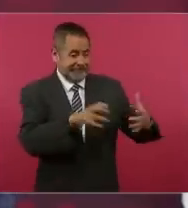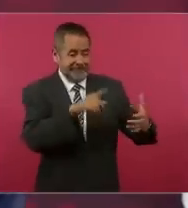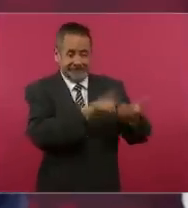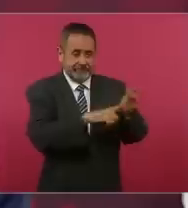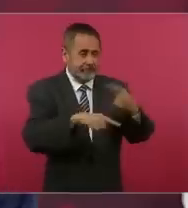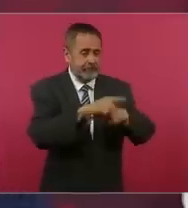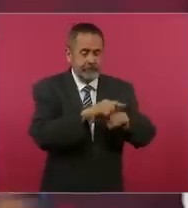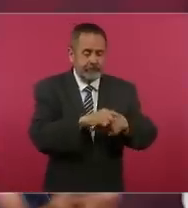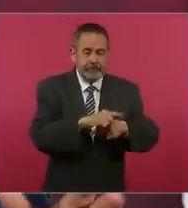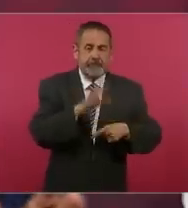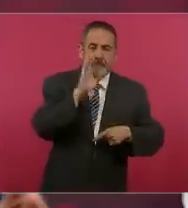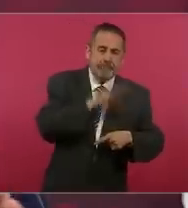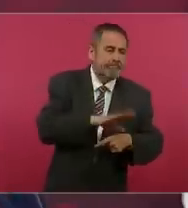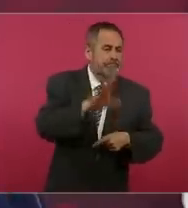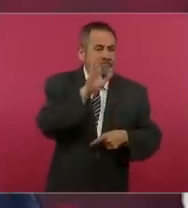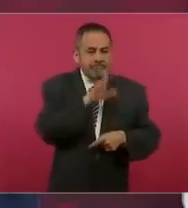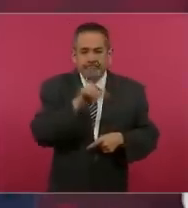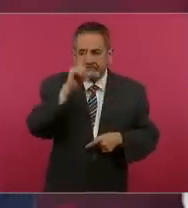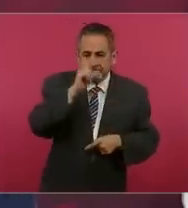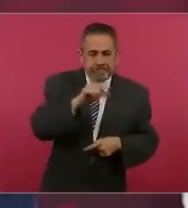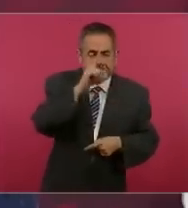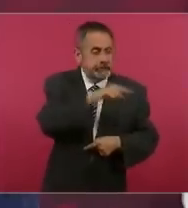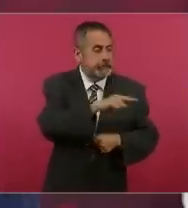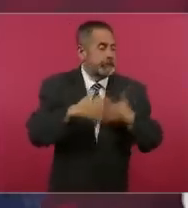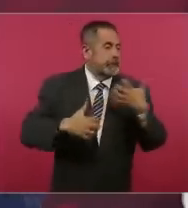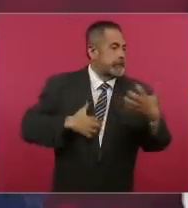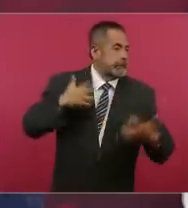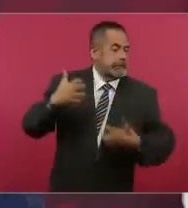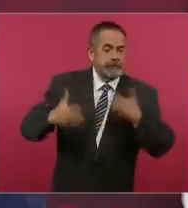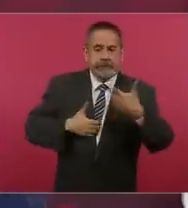están desesperados